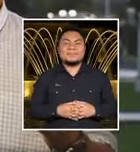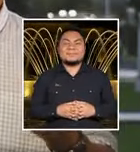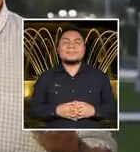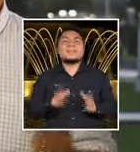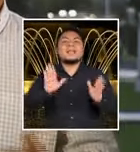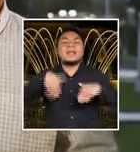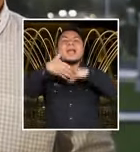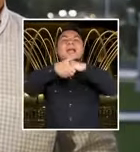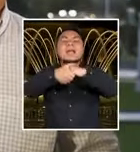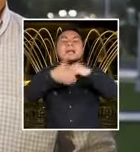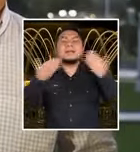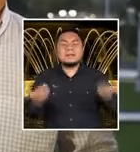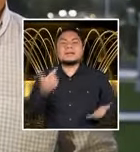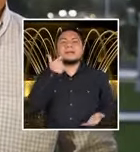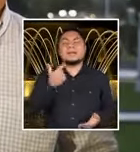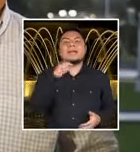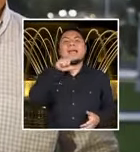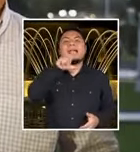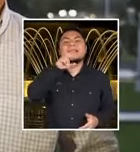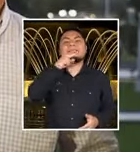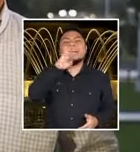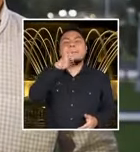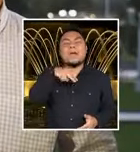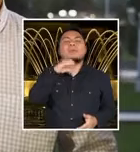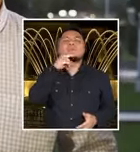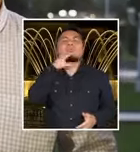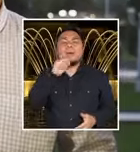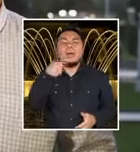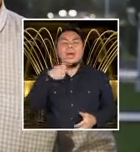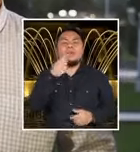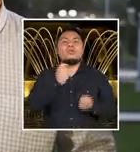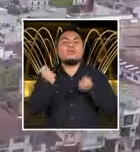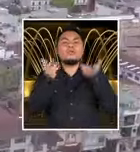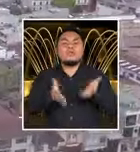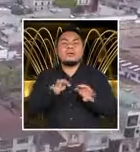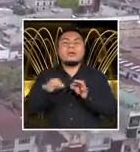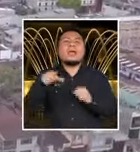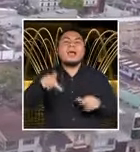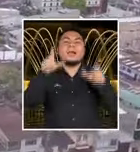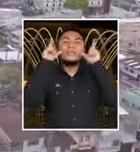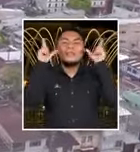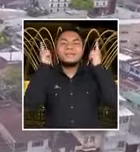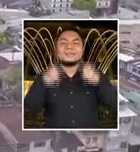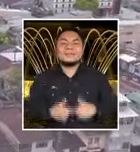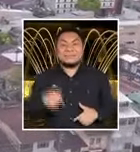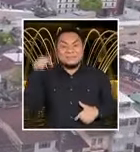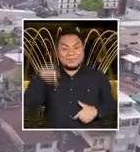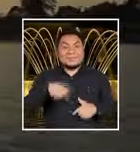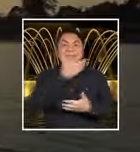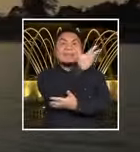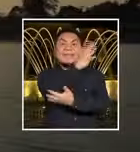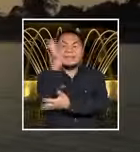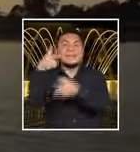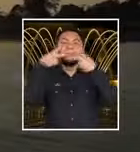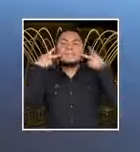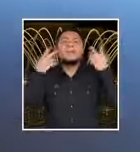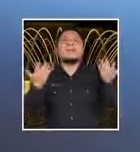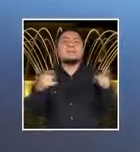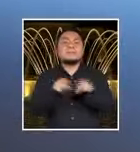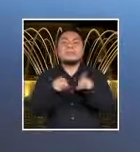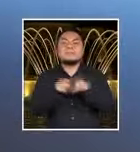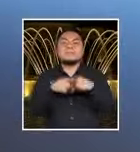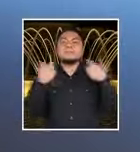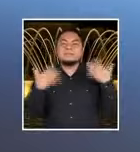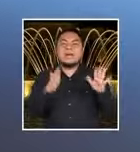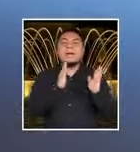Les saluda Elisván Ochoa, gobernador regional de Loreto. Esta parte de la Amazonía también